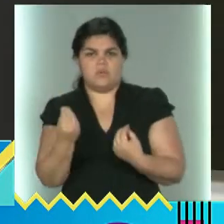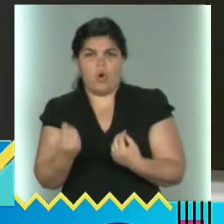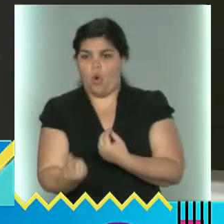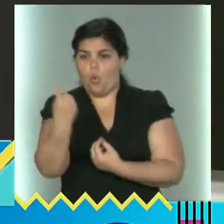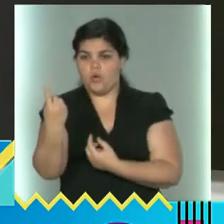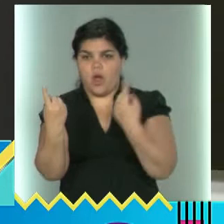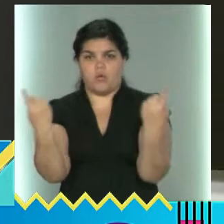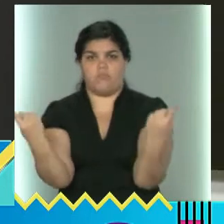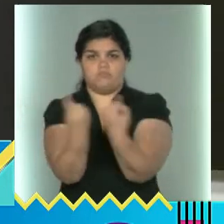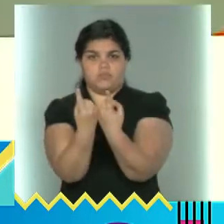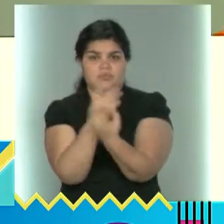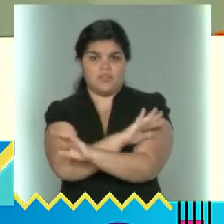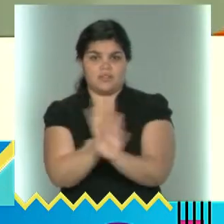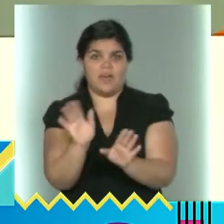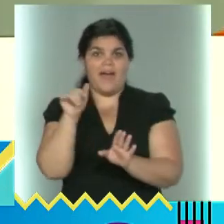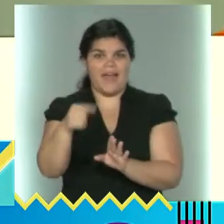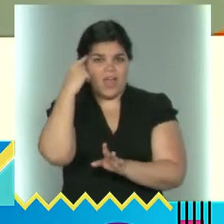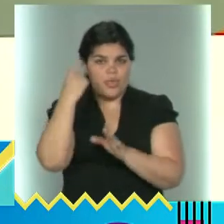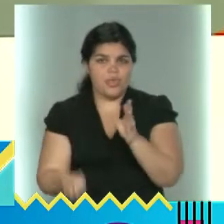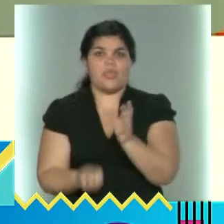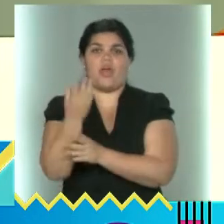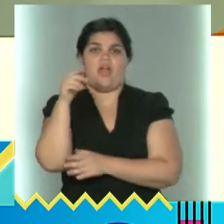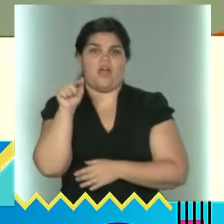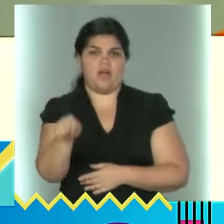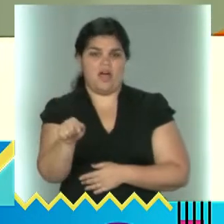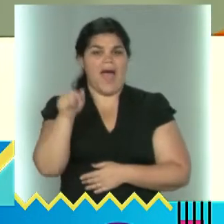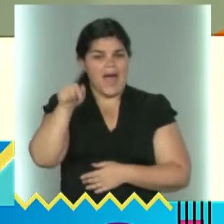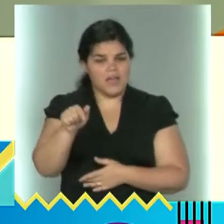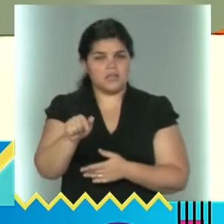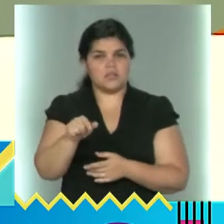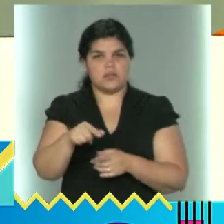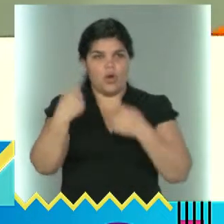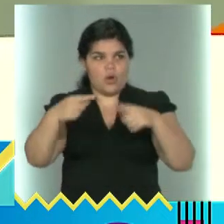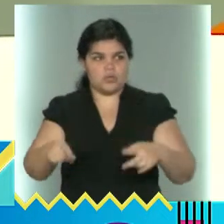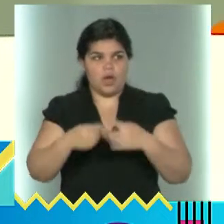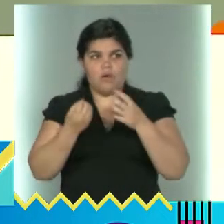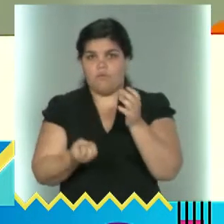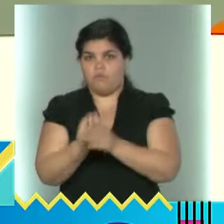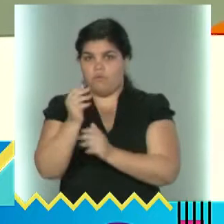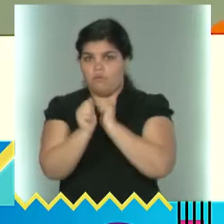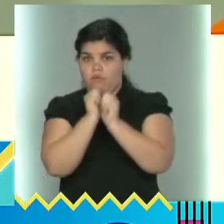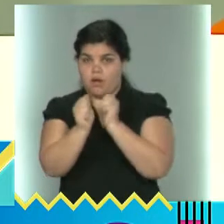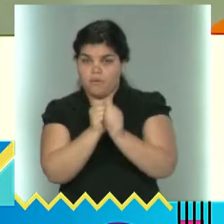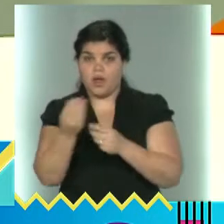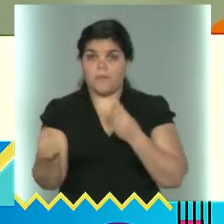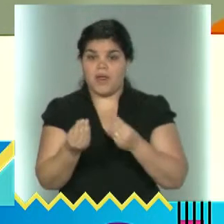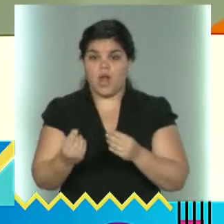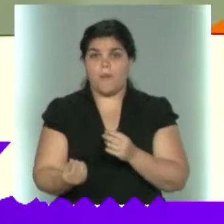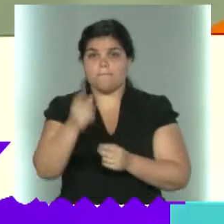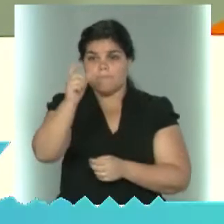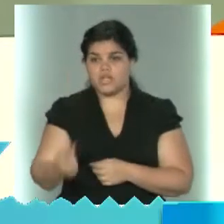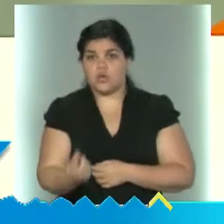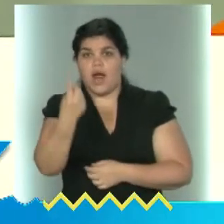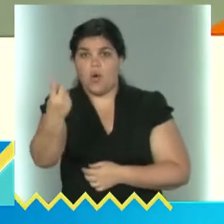Y ahí nació la duda, y ahí nació el invento, y ahí nació el dispositivo que hicimos que que lograra que una persona sea capaz